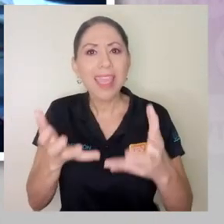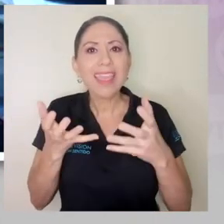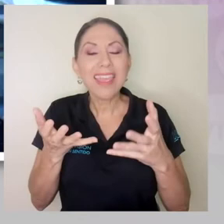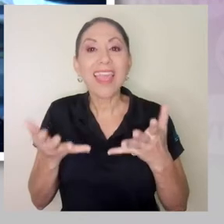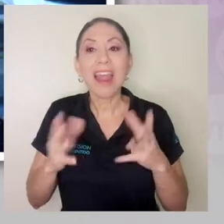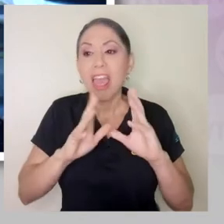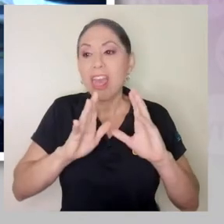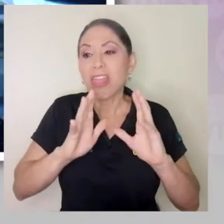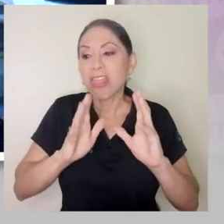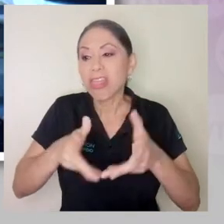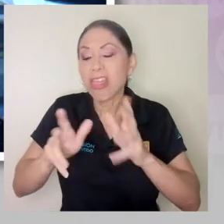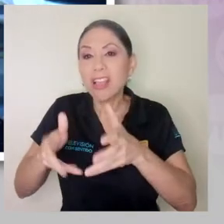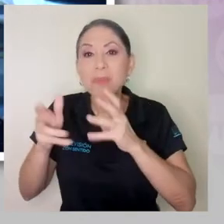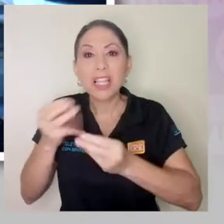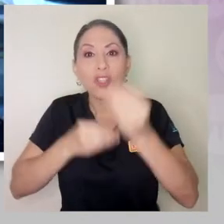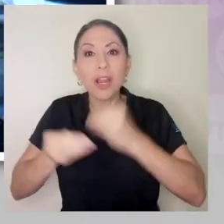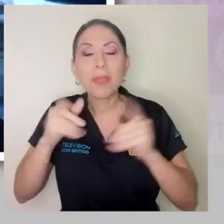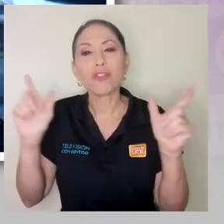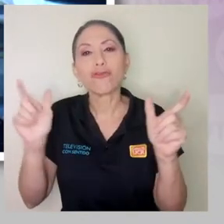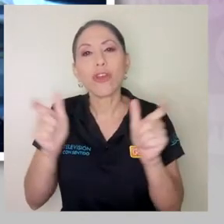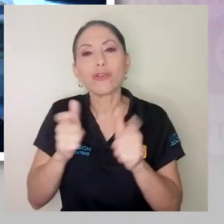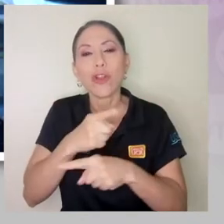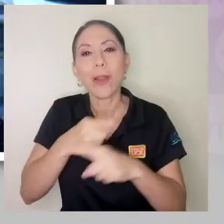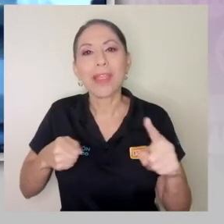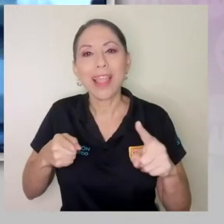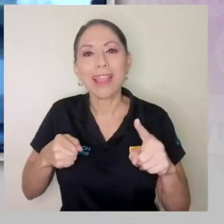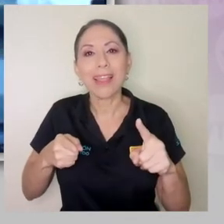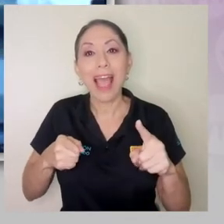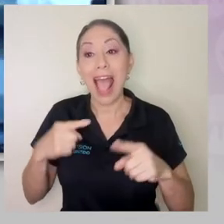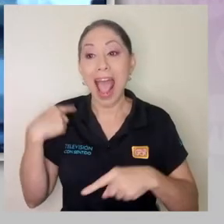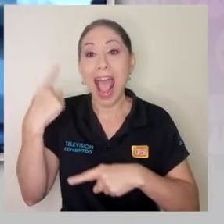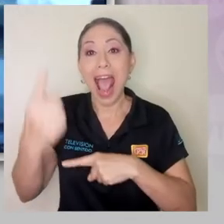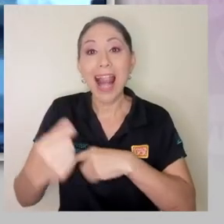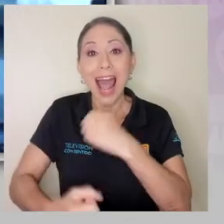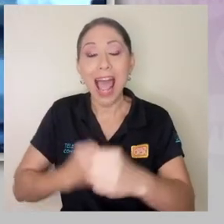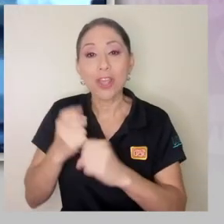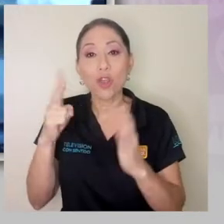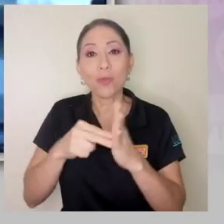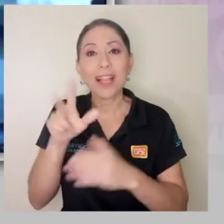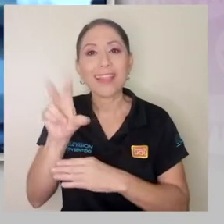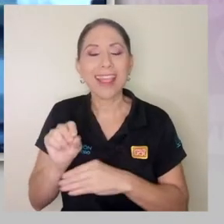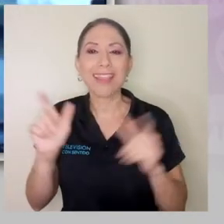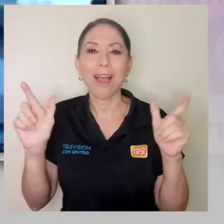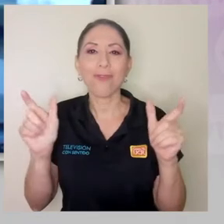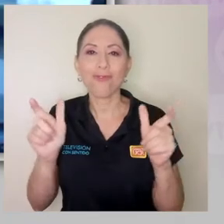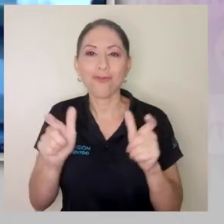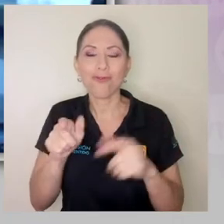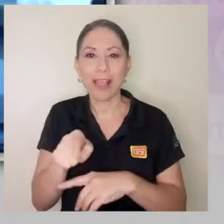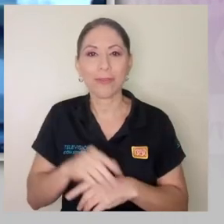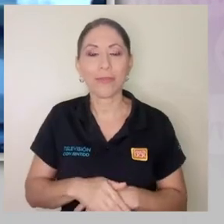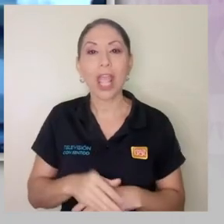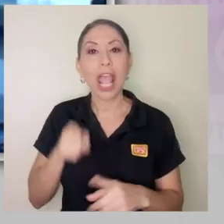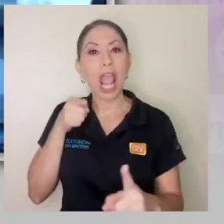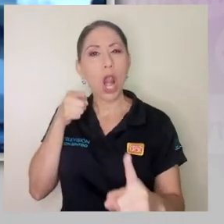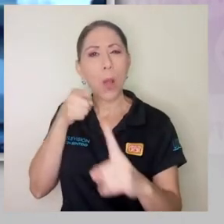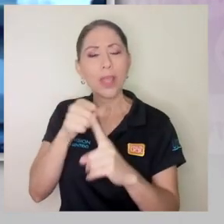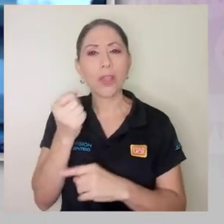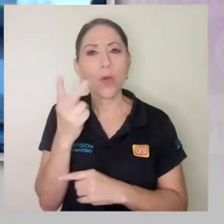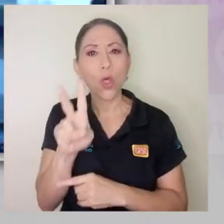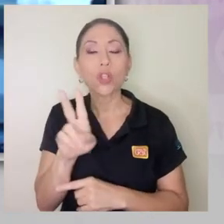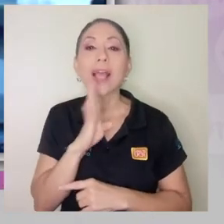desperdicio de alimentos y reducir las pérdidas al 2030. El objetivo número 12, al hablar de producción y consumo